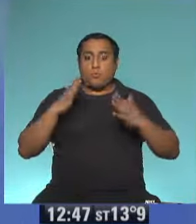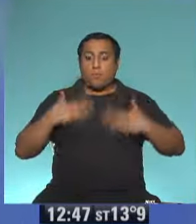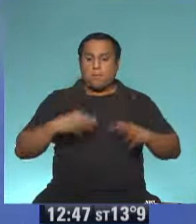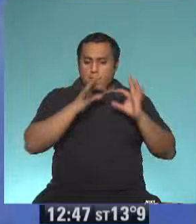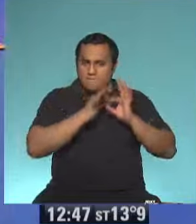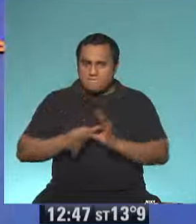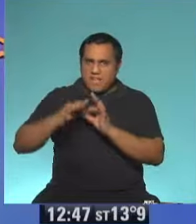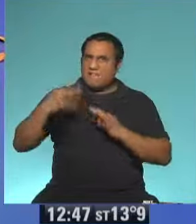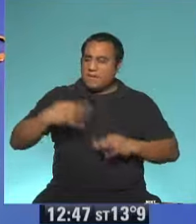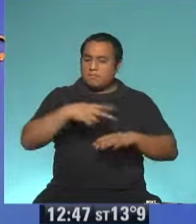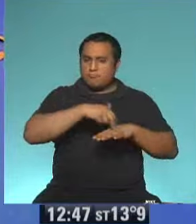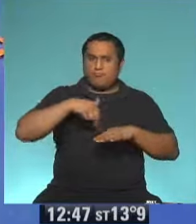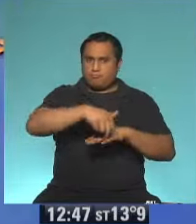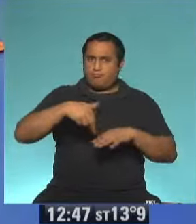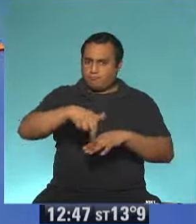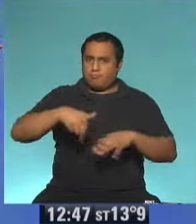Bien. Esta.